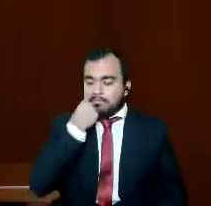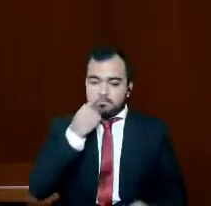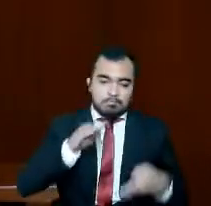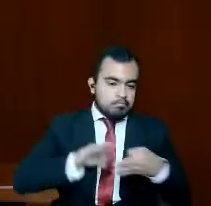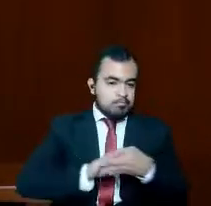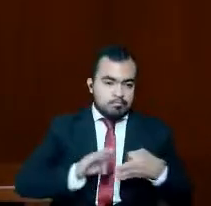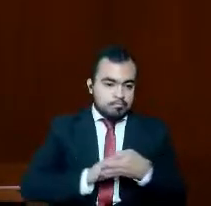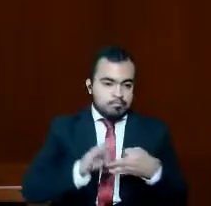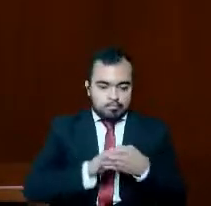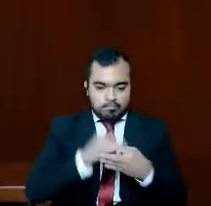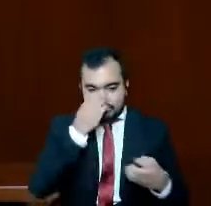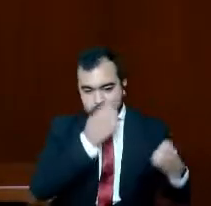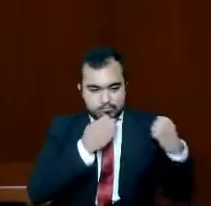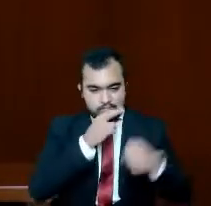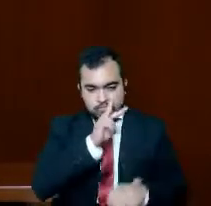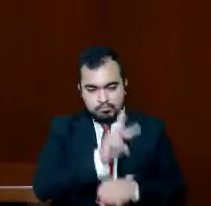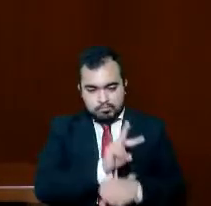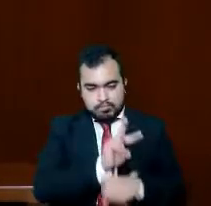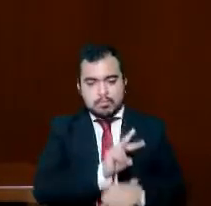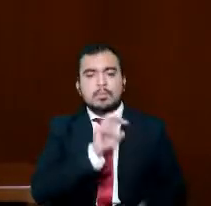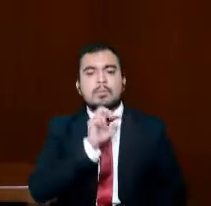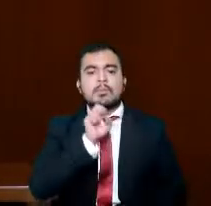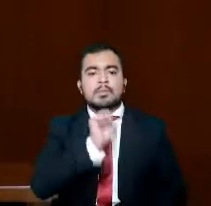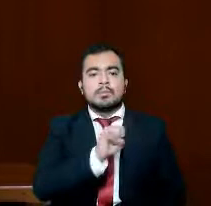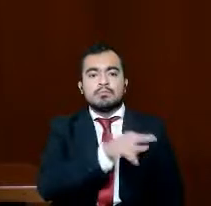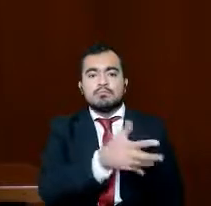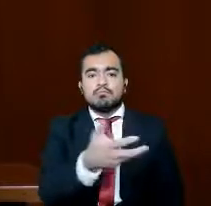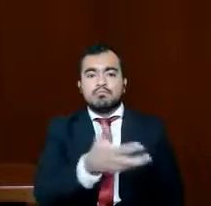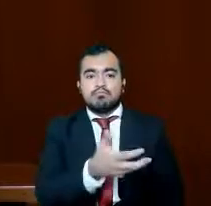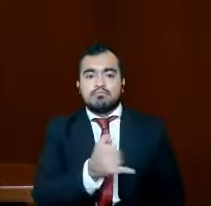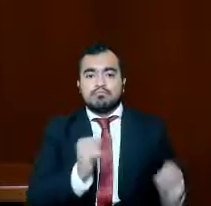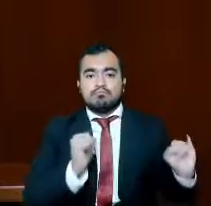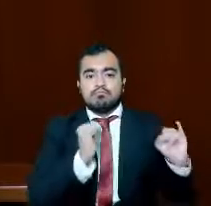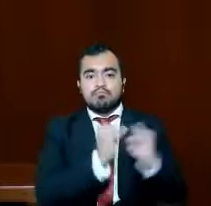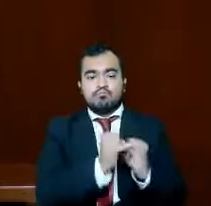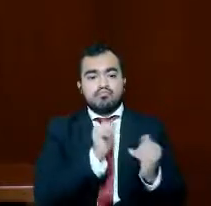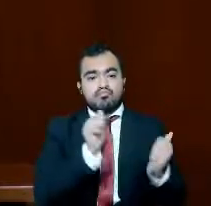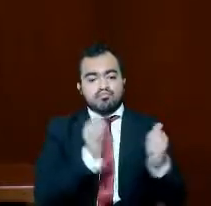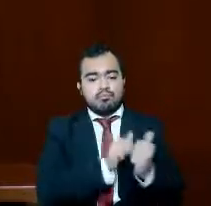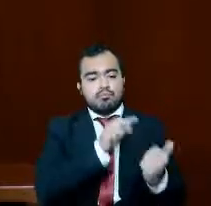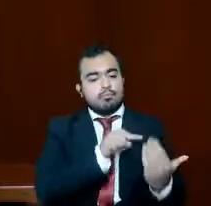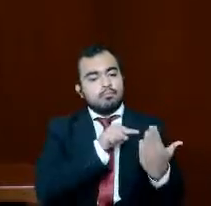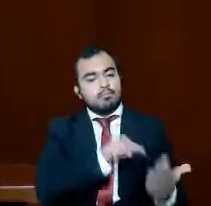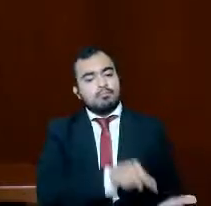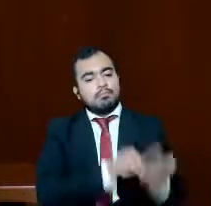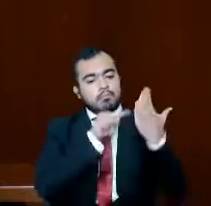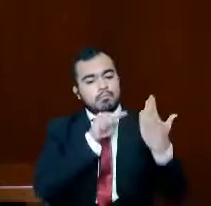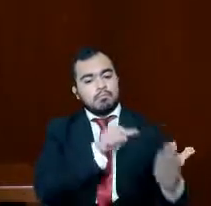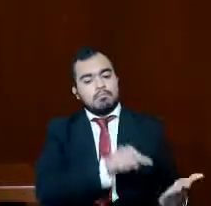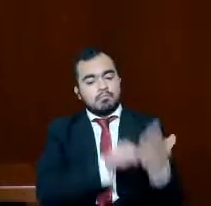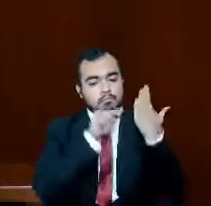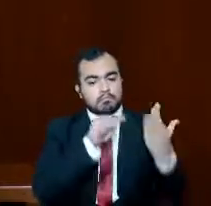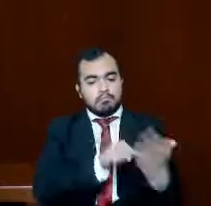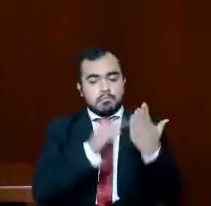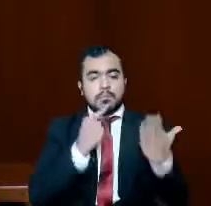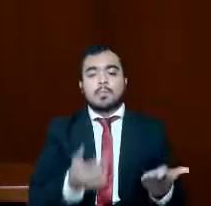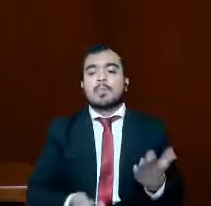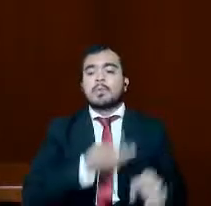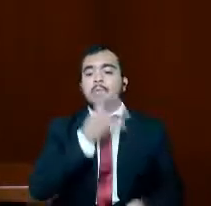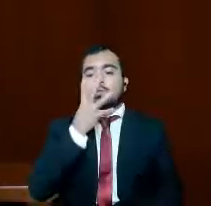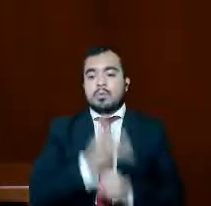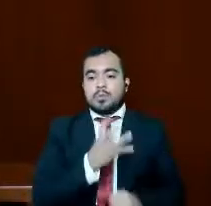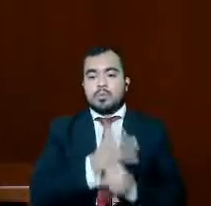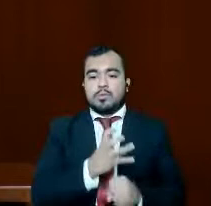o supervisión del funcionamiento institucional a través de la rendición de cuentas. Y cuarto, subordinada